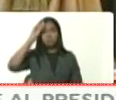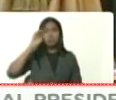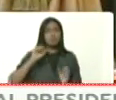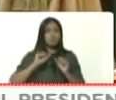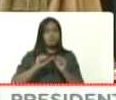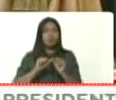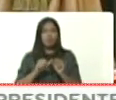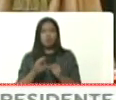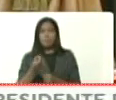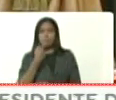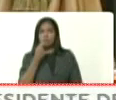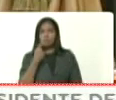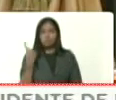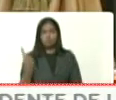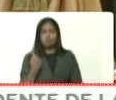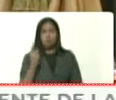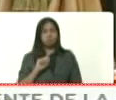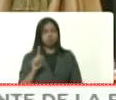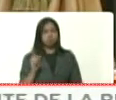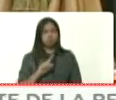su medicamento,